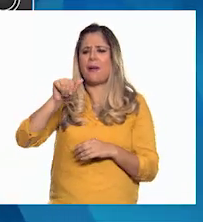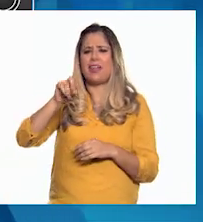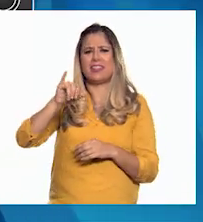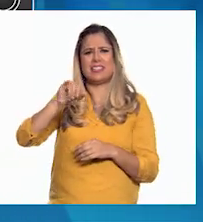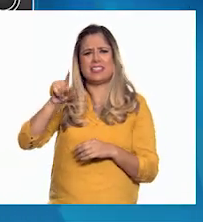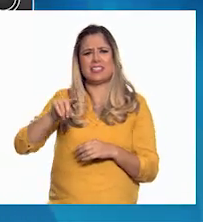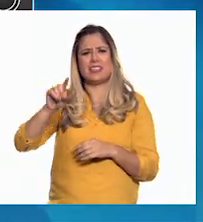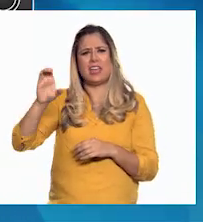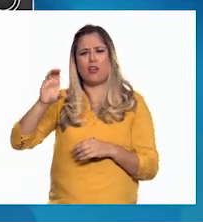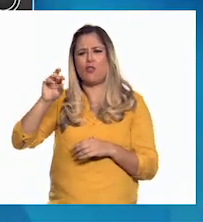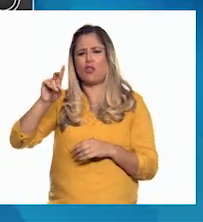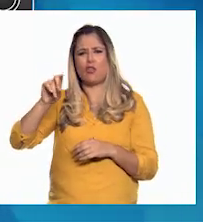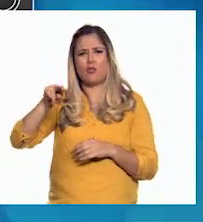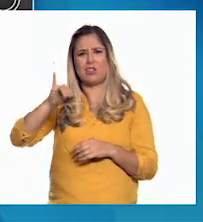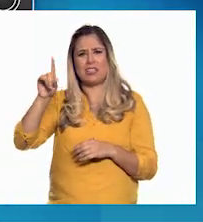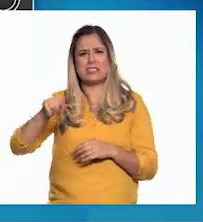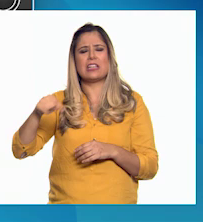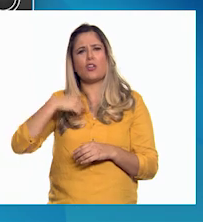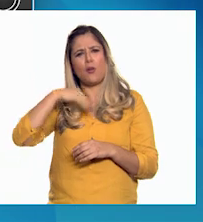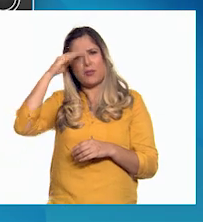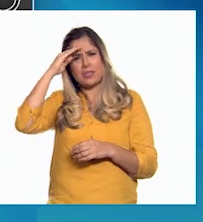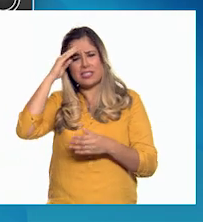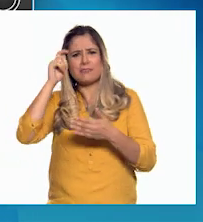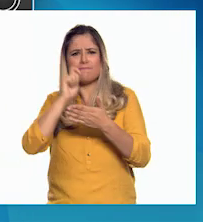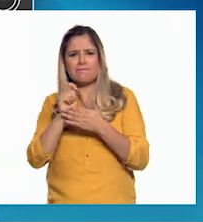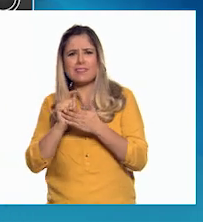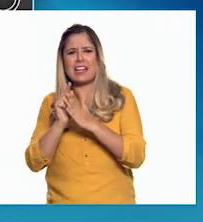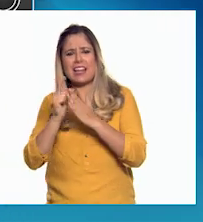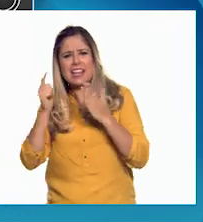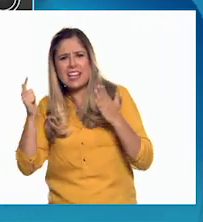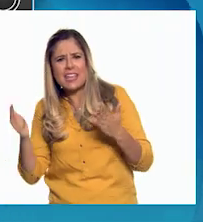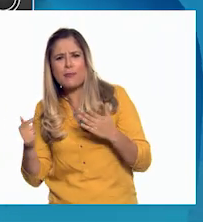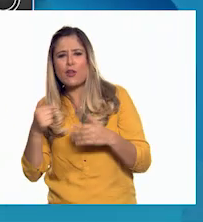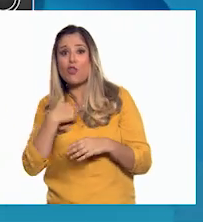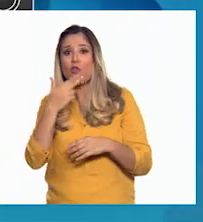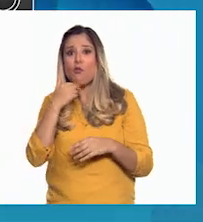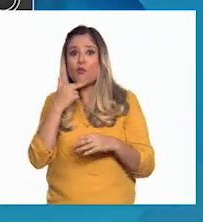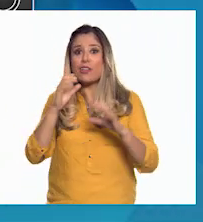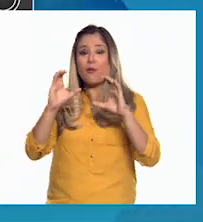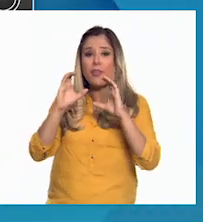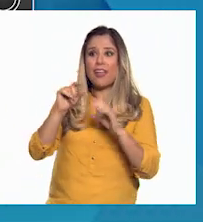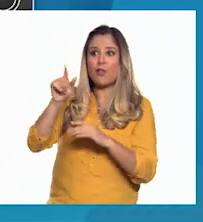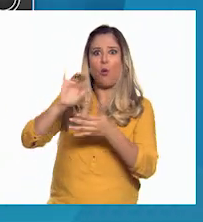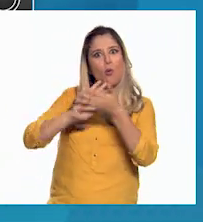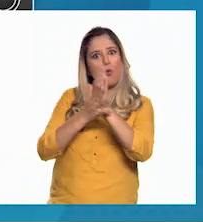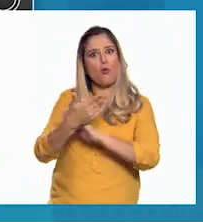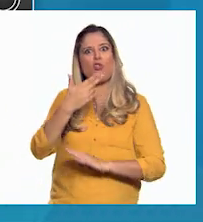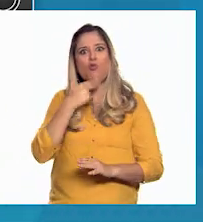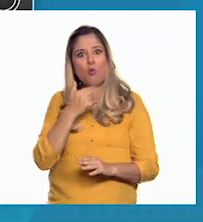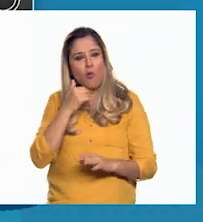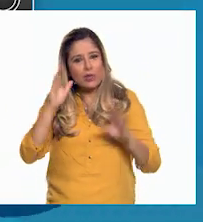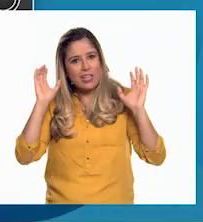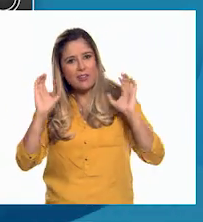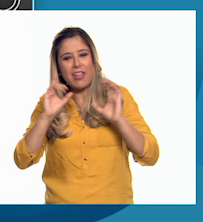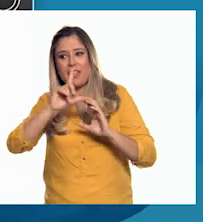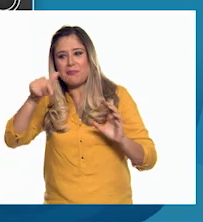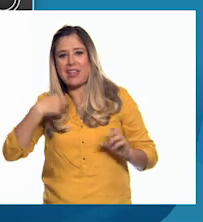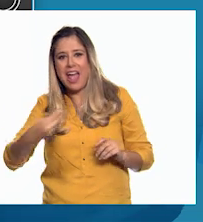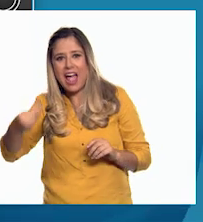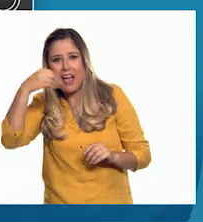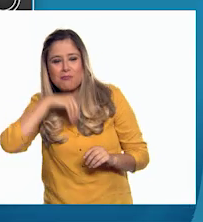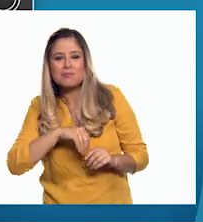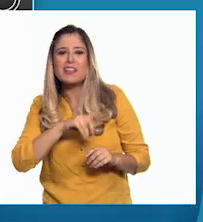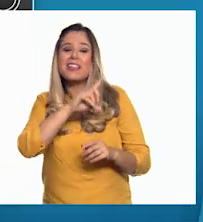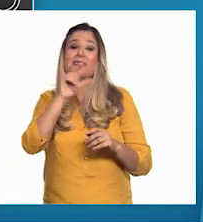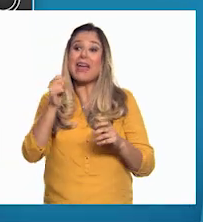Codorniz. Sí. Es un libro que escribí pensando en mi hijo, que comía demasiados dulces. Y yo le decía, te vas a convertir en un niño de dulce y te vamos a comer. Finalmente terminé